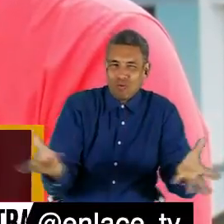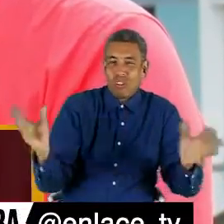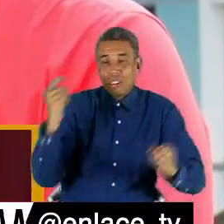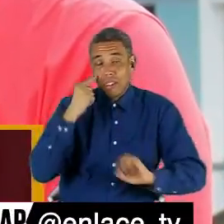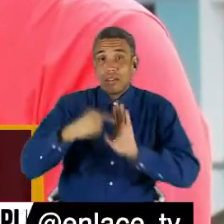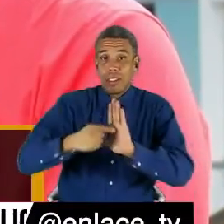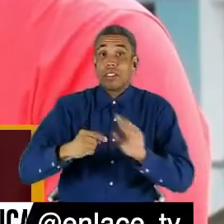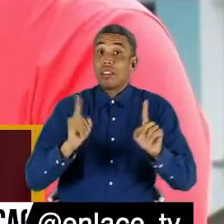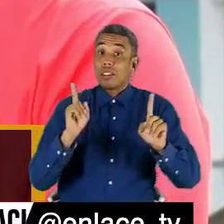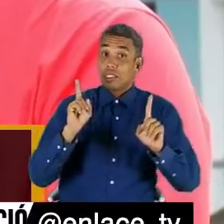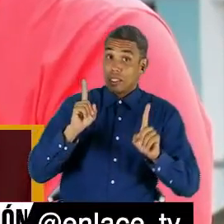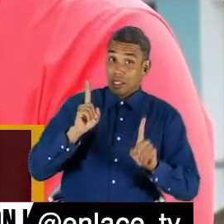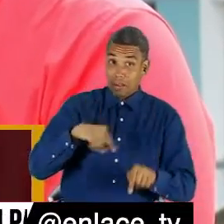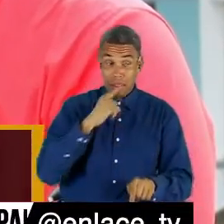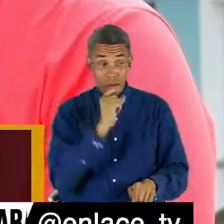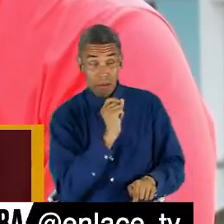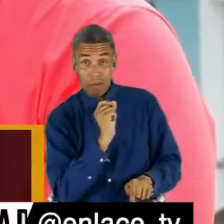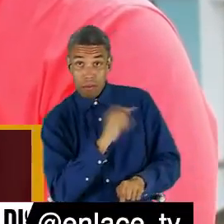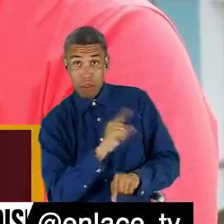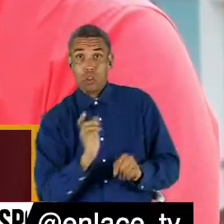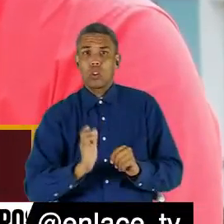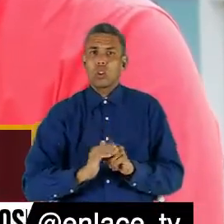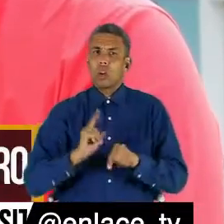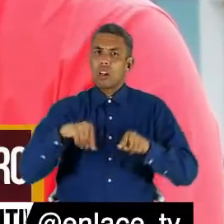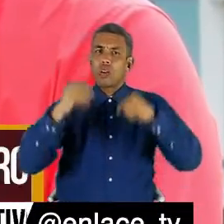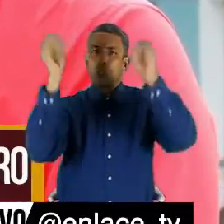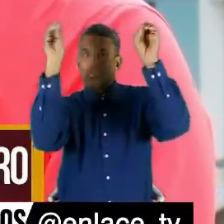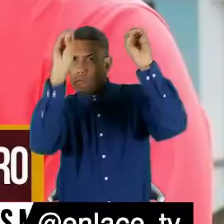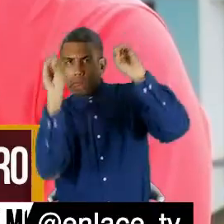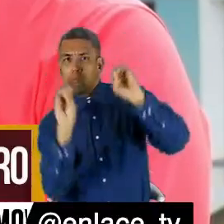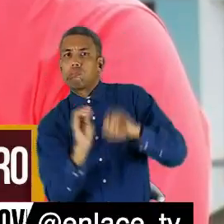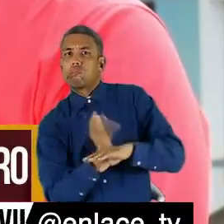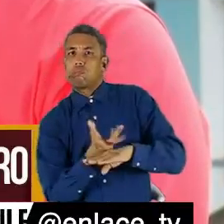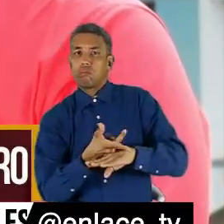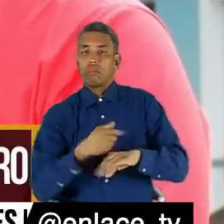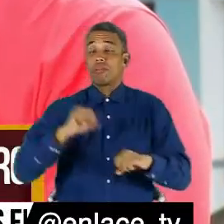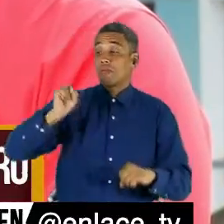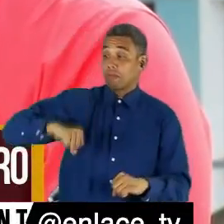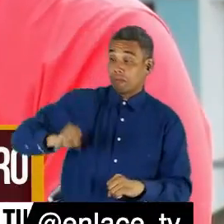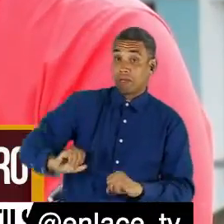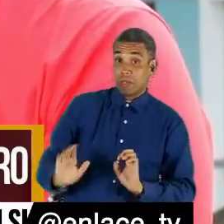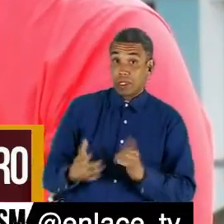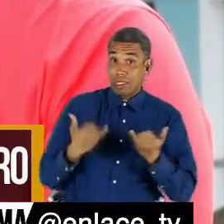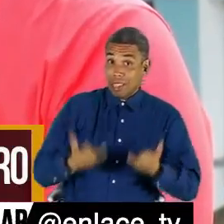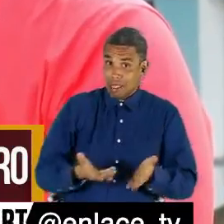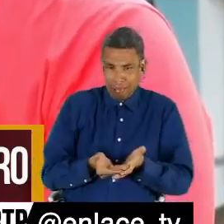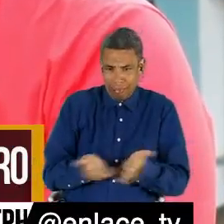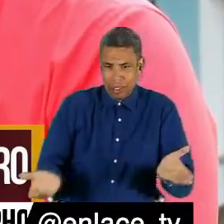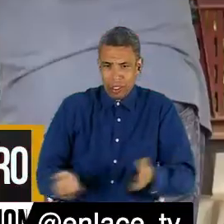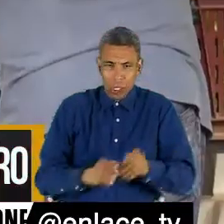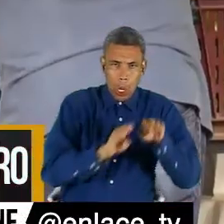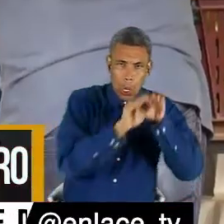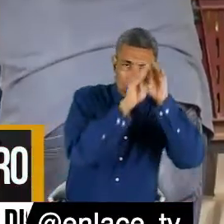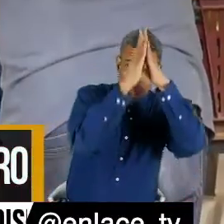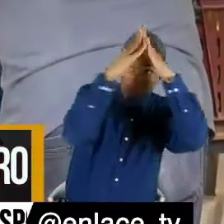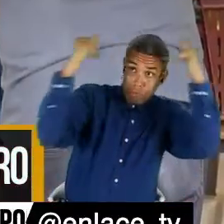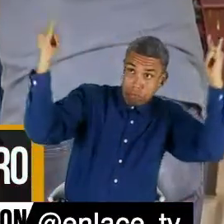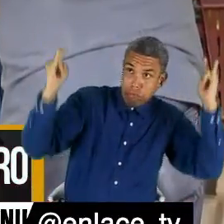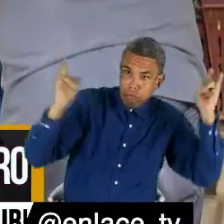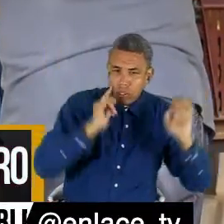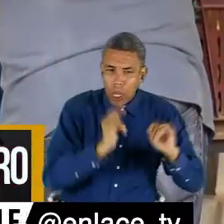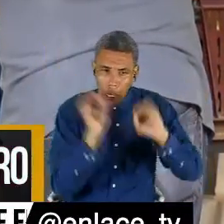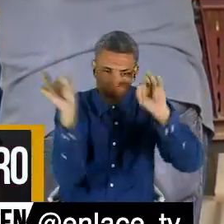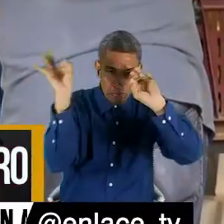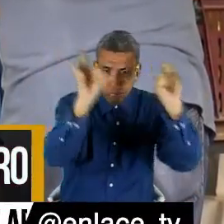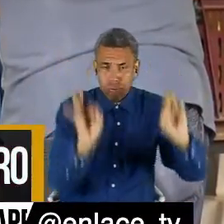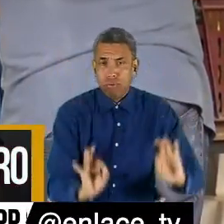Ya junto con la coordinadora estamos trabajando en la ubicación, en los stands, está todo preparado para la llegada. Bueno, en cuanto